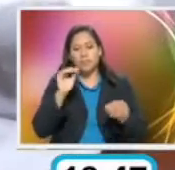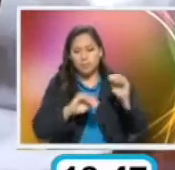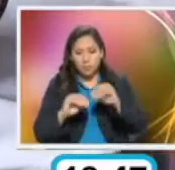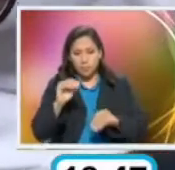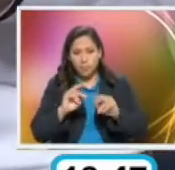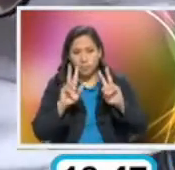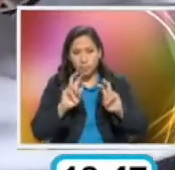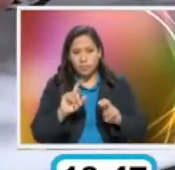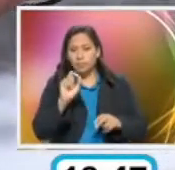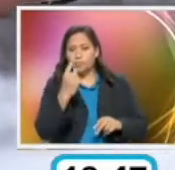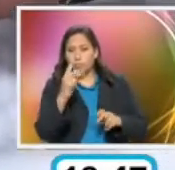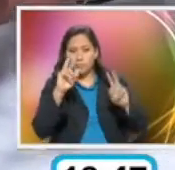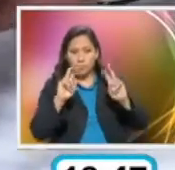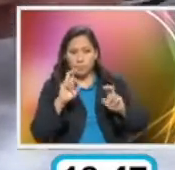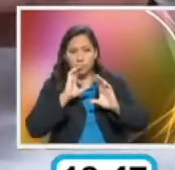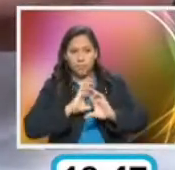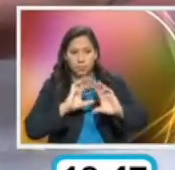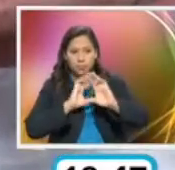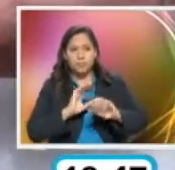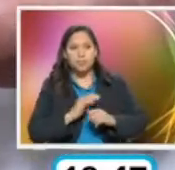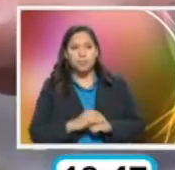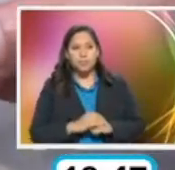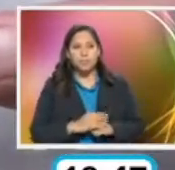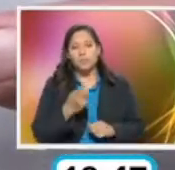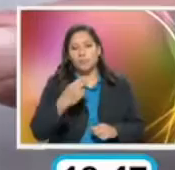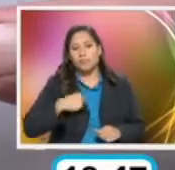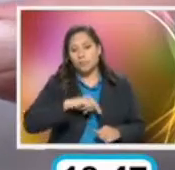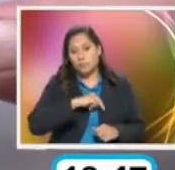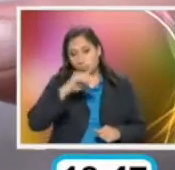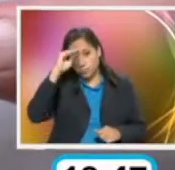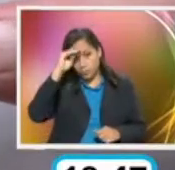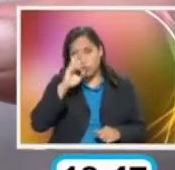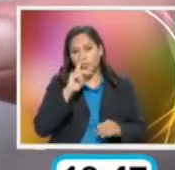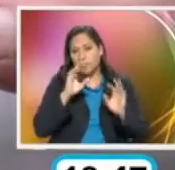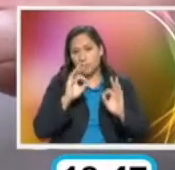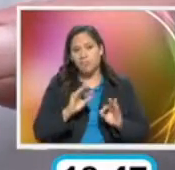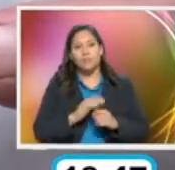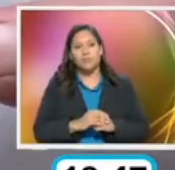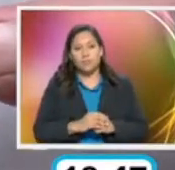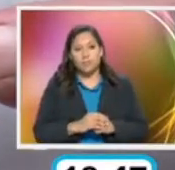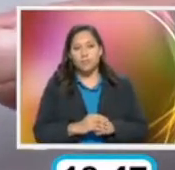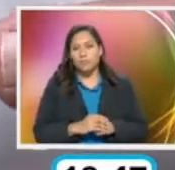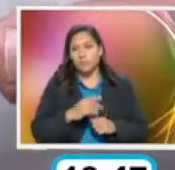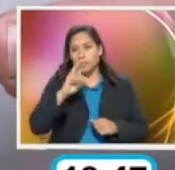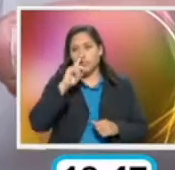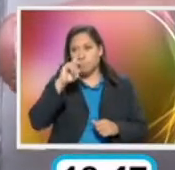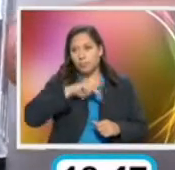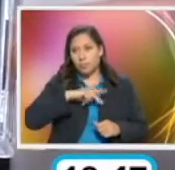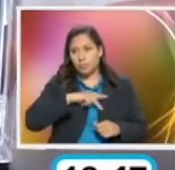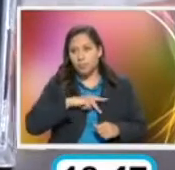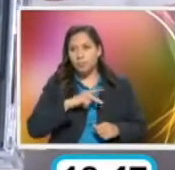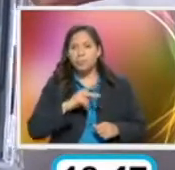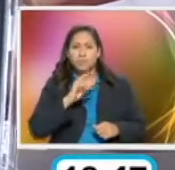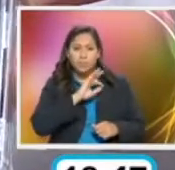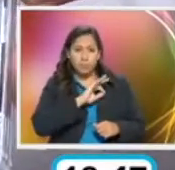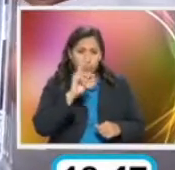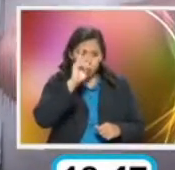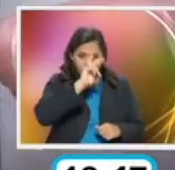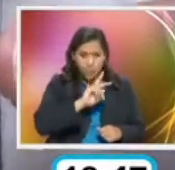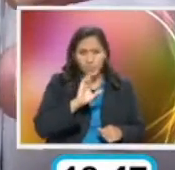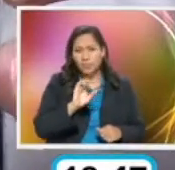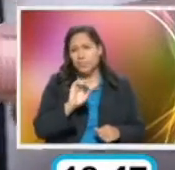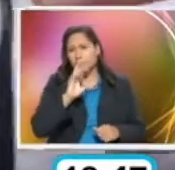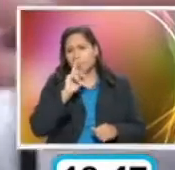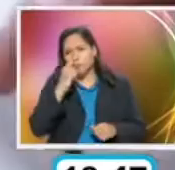Ajá. 21 canciones que son las que nosotros creemos que son las mejores. Las mejores de ustedes. Pueden ser las peores, Sí. pero nosotros creo que